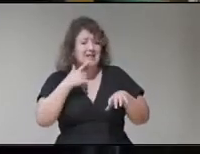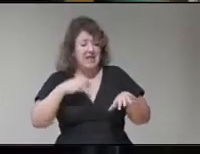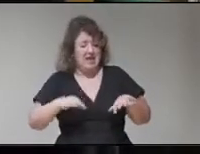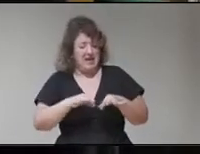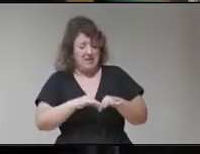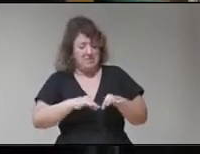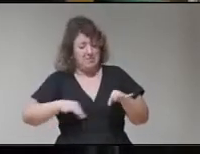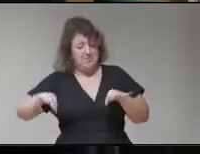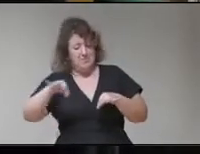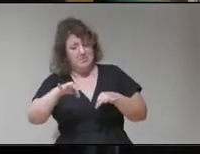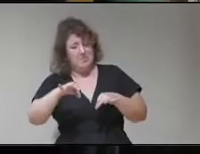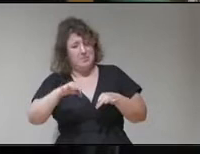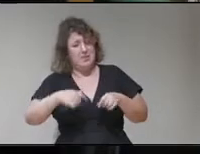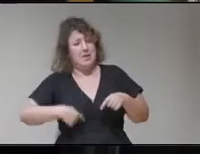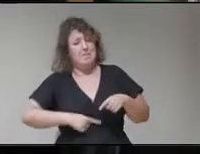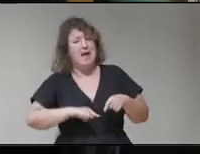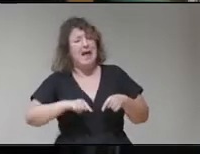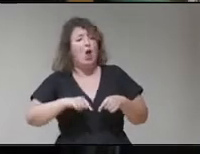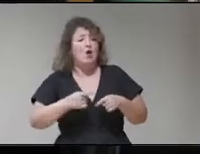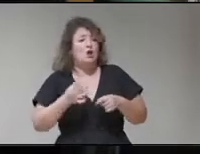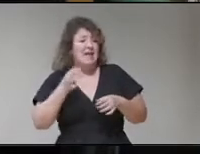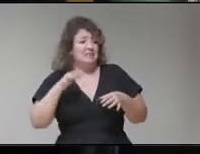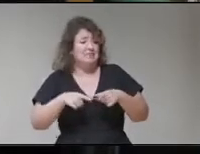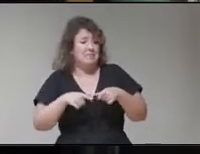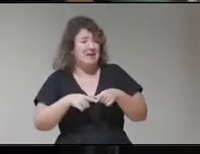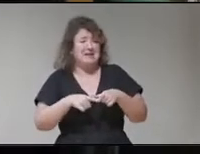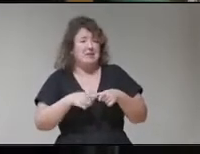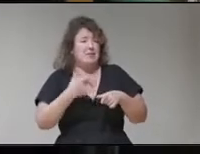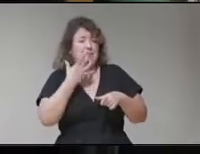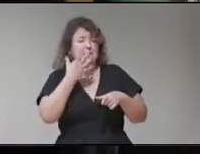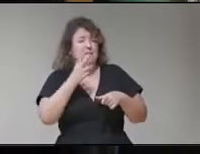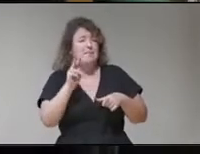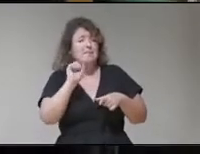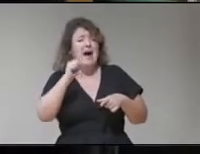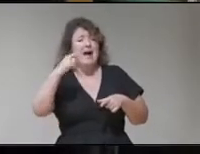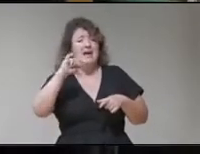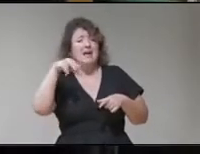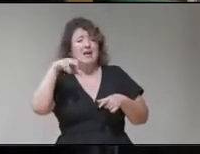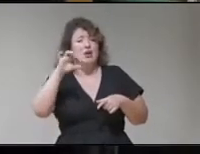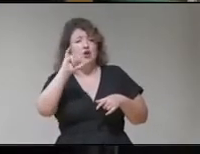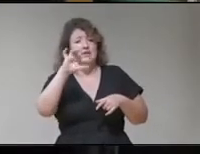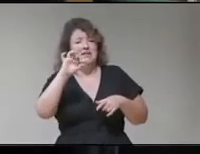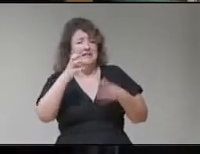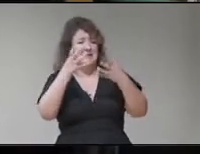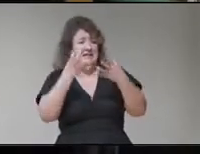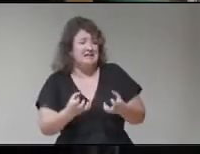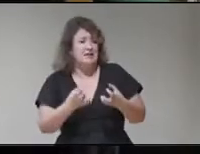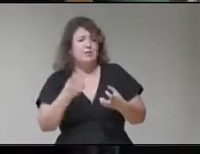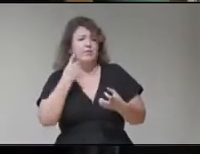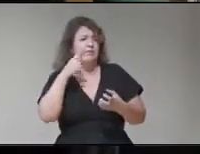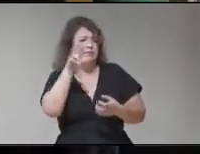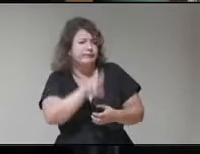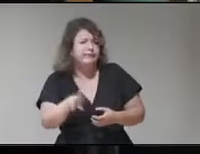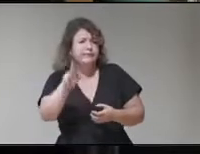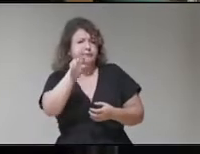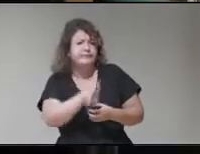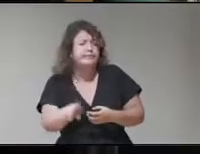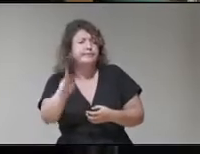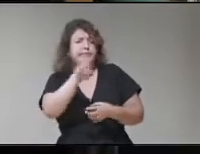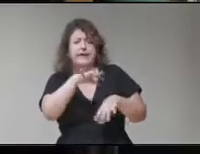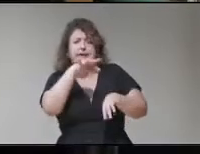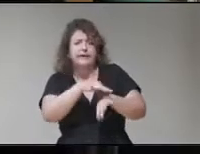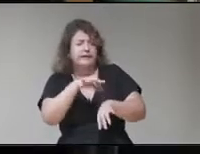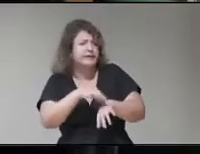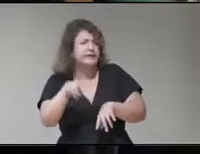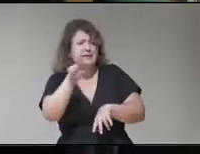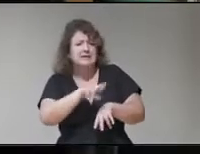vaginal, fundamentalmente en señoras que tenían una vaginosis, una vaginosis de repetición, con muchos,